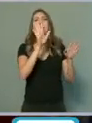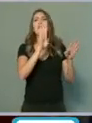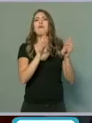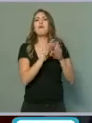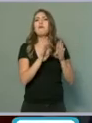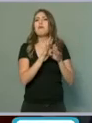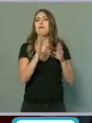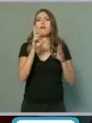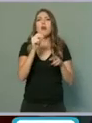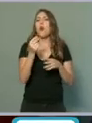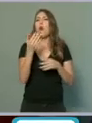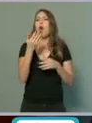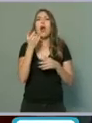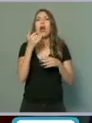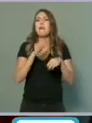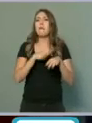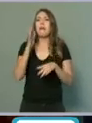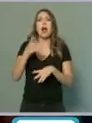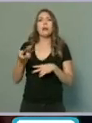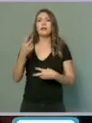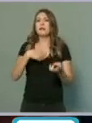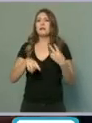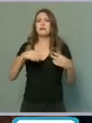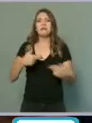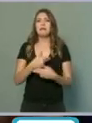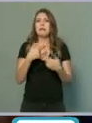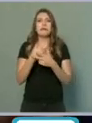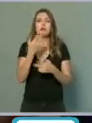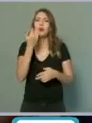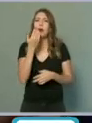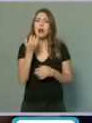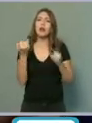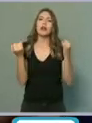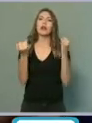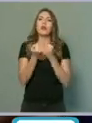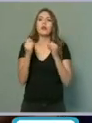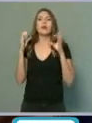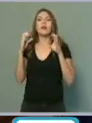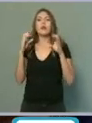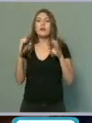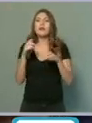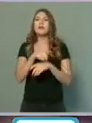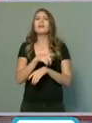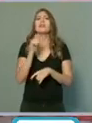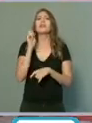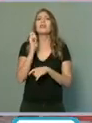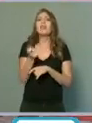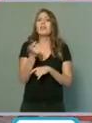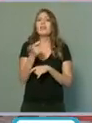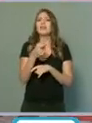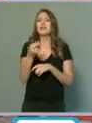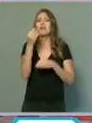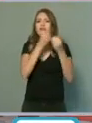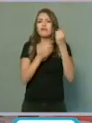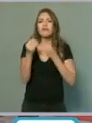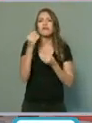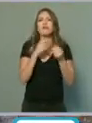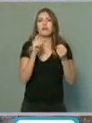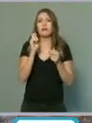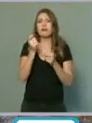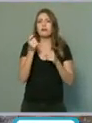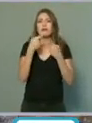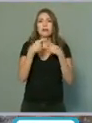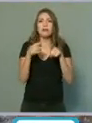como, pues bueno, todo lo que es un ecosistema, ¿no? Tanto sus depredadores, todo, vida, ¿no? Exactamente. Entonces, cuando